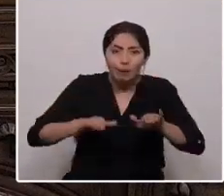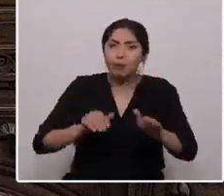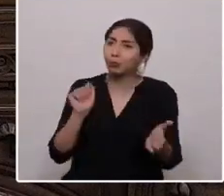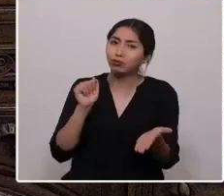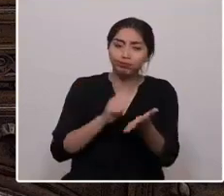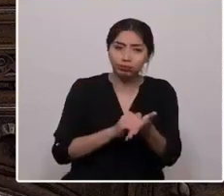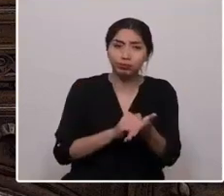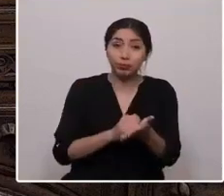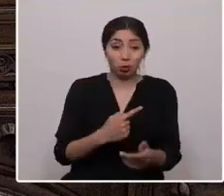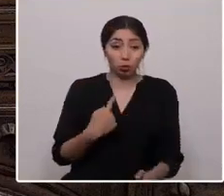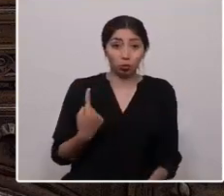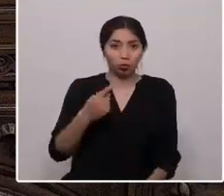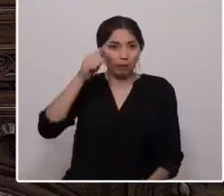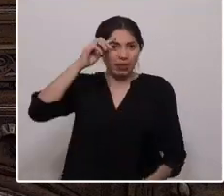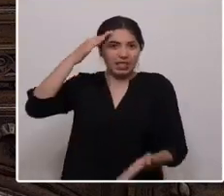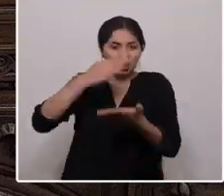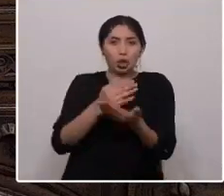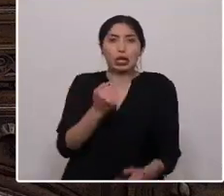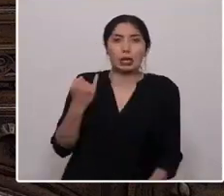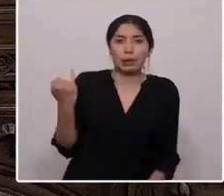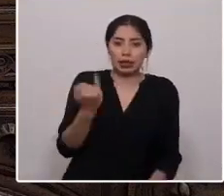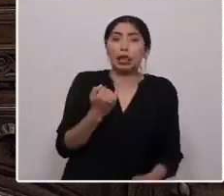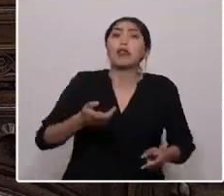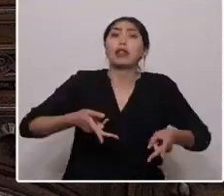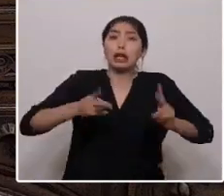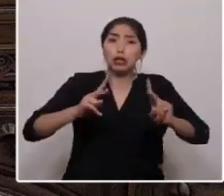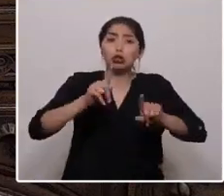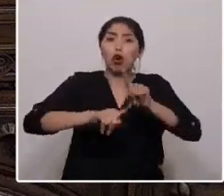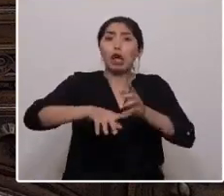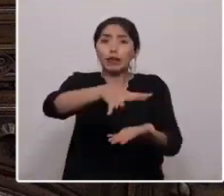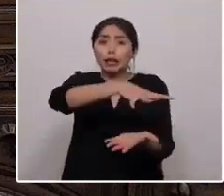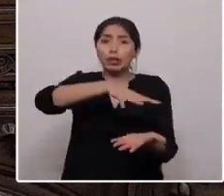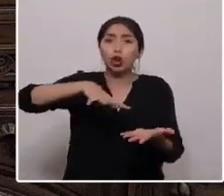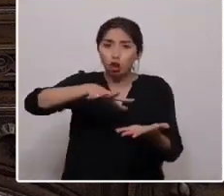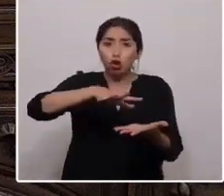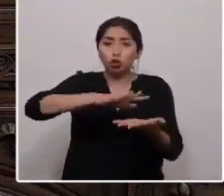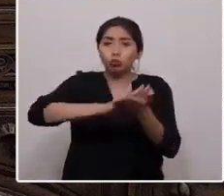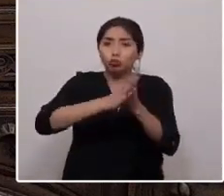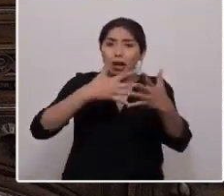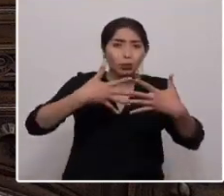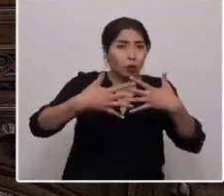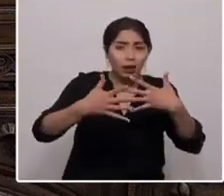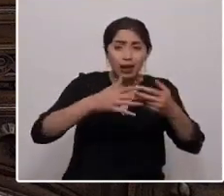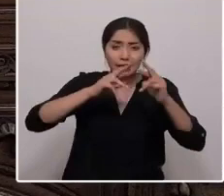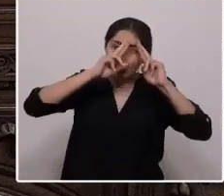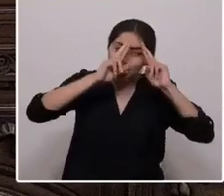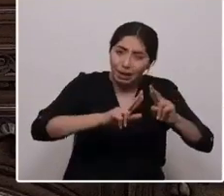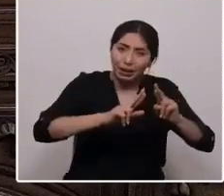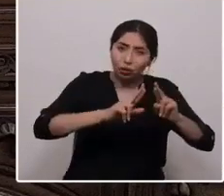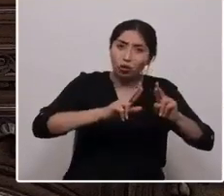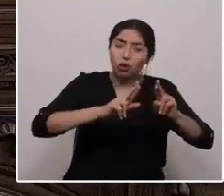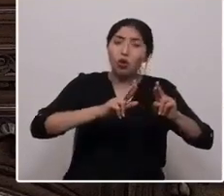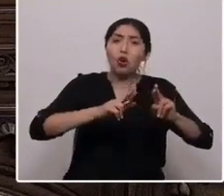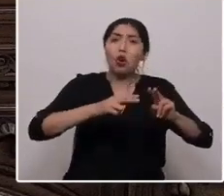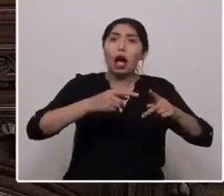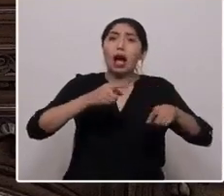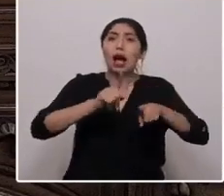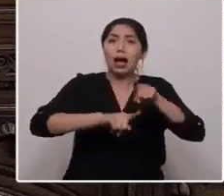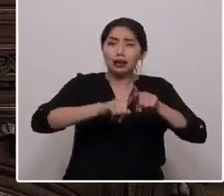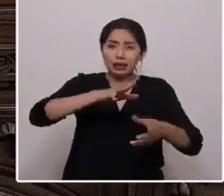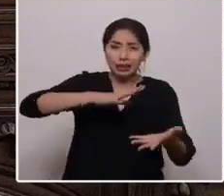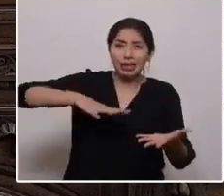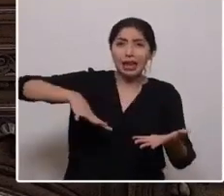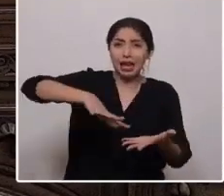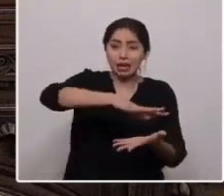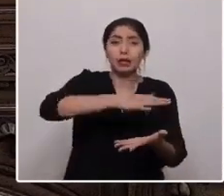derecho al territorio y sus recursos naturales respeto a nuestra pachamama y respeto a nuestra identidad cultural